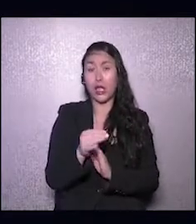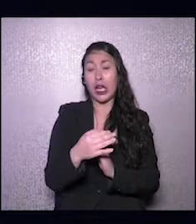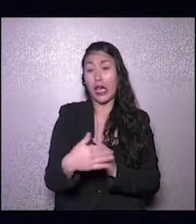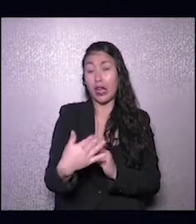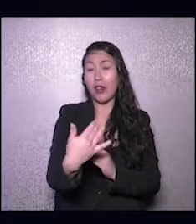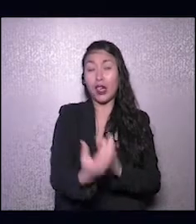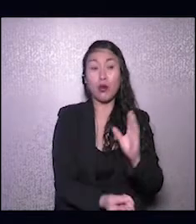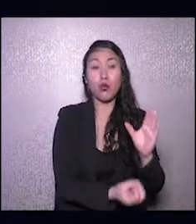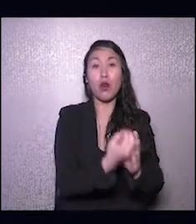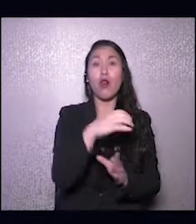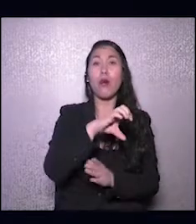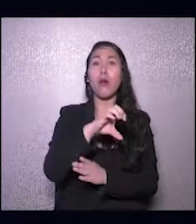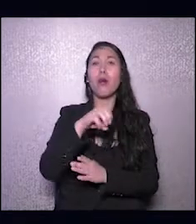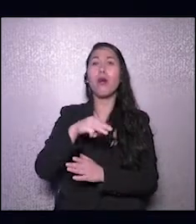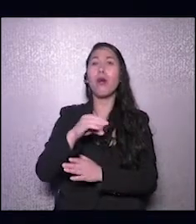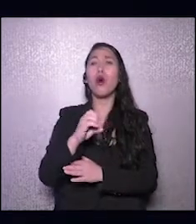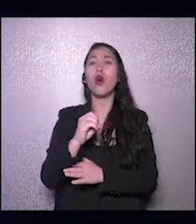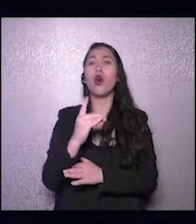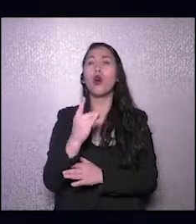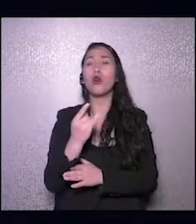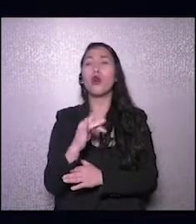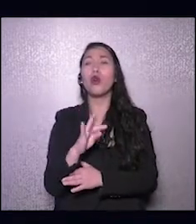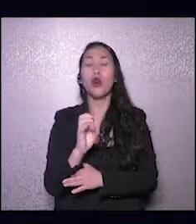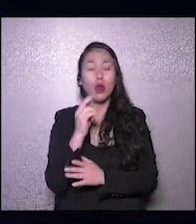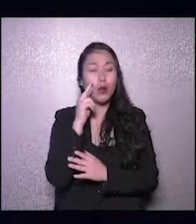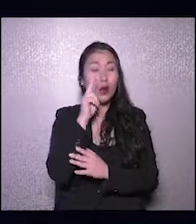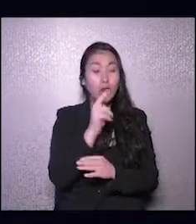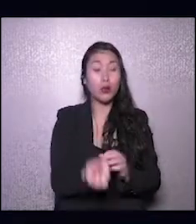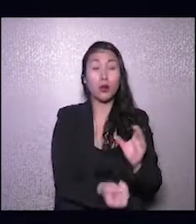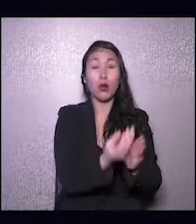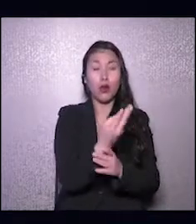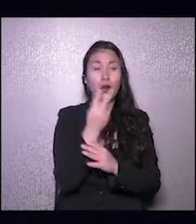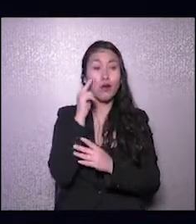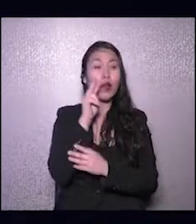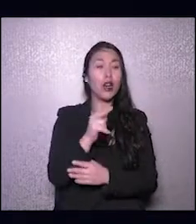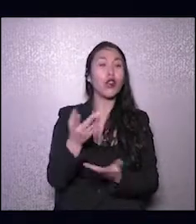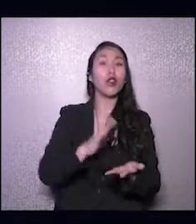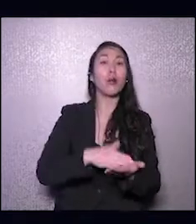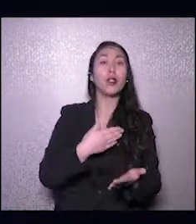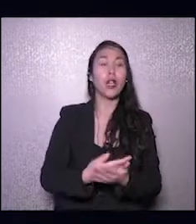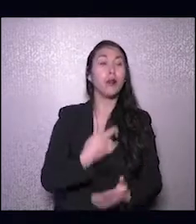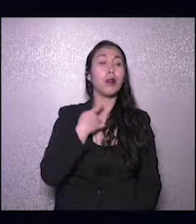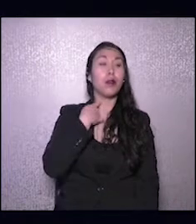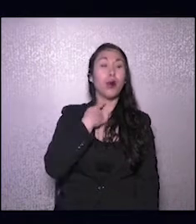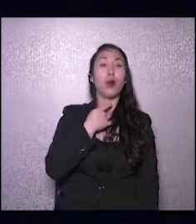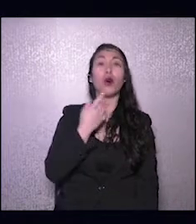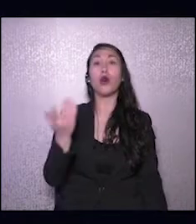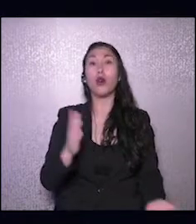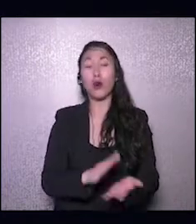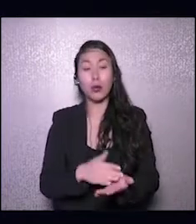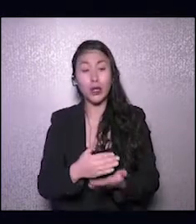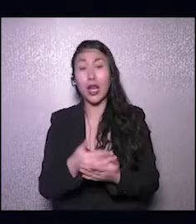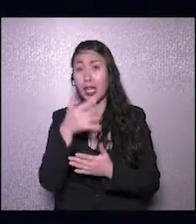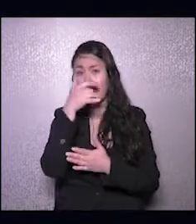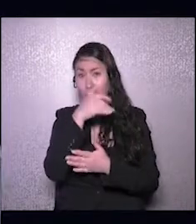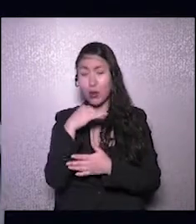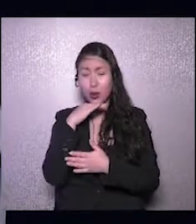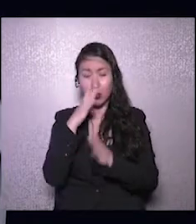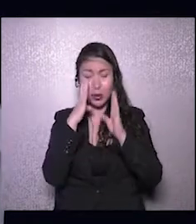módulo nuevo, es necesario que nosotros evaluemos qué impacto tuvo, tuvo algún impacto, qué pasó con el tiempo de atención, qué pasó con la satisfacción usuaria,